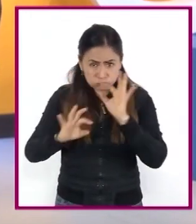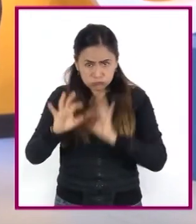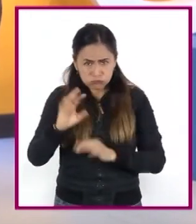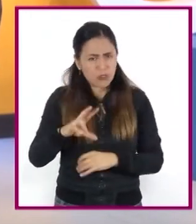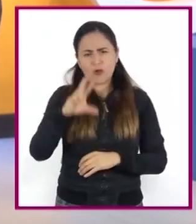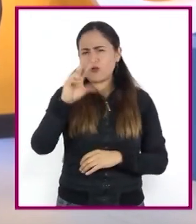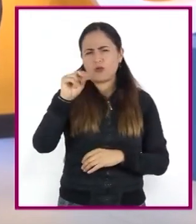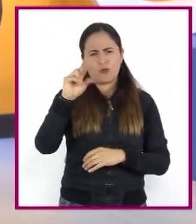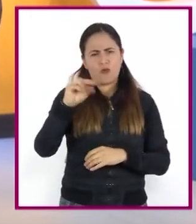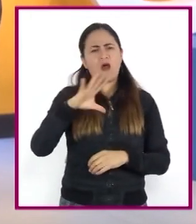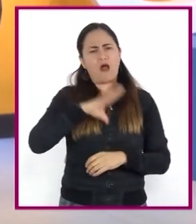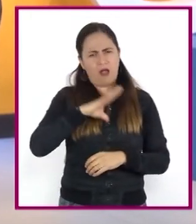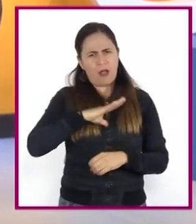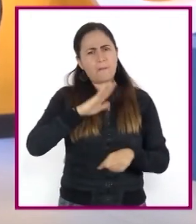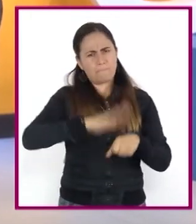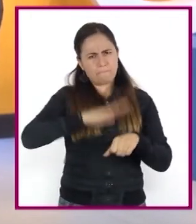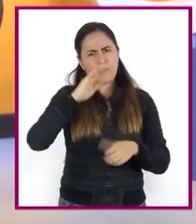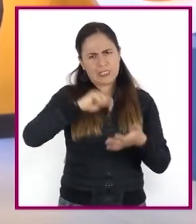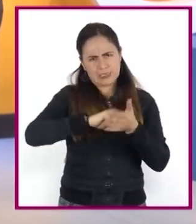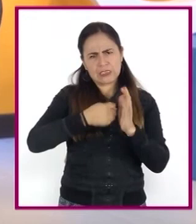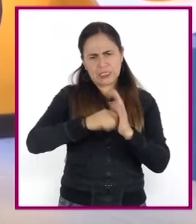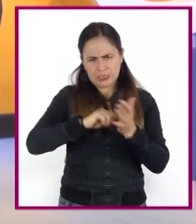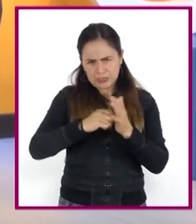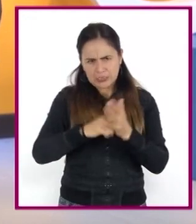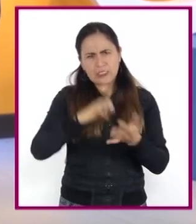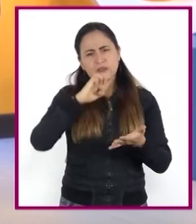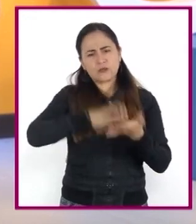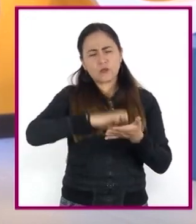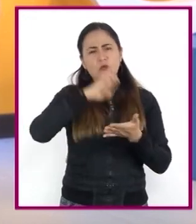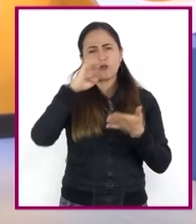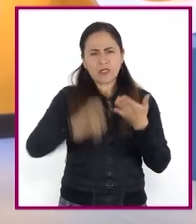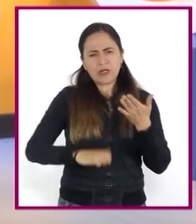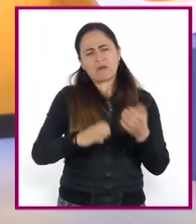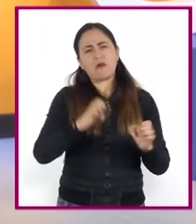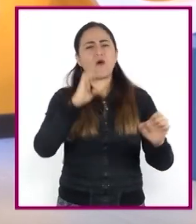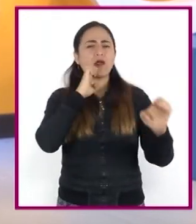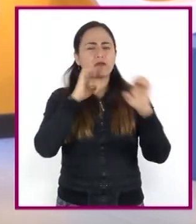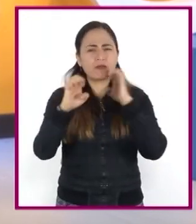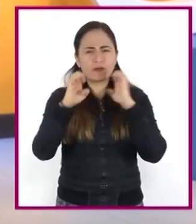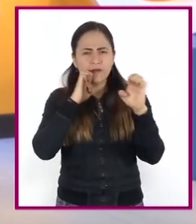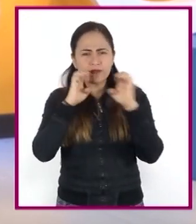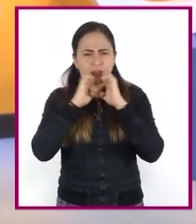otras técnicas y herramientas, por ejemplo, entrevistas,